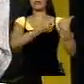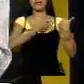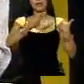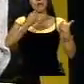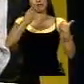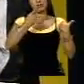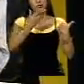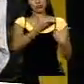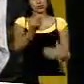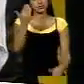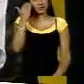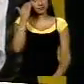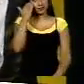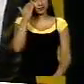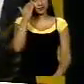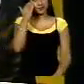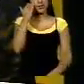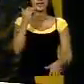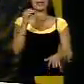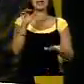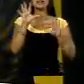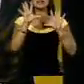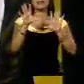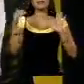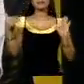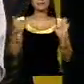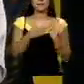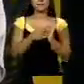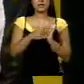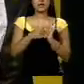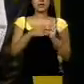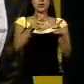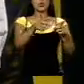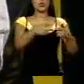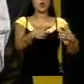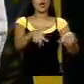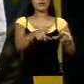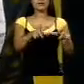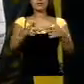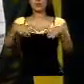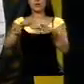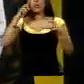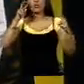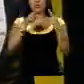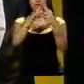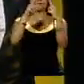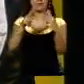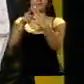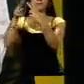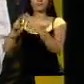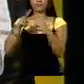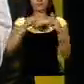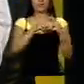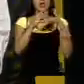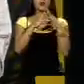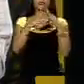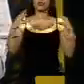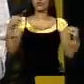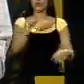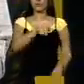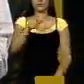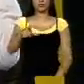El despliegue, camarada. 10.000 puntos de encuentro. 10.000 puntos de encuentro. Todo revolucionario,